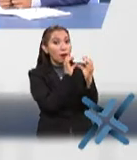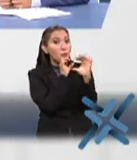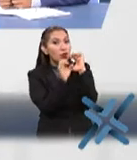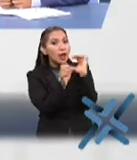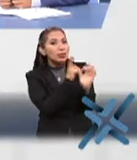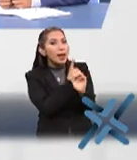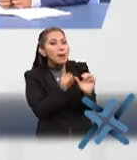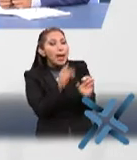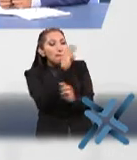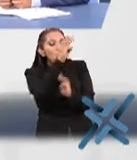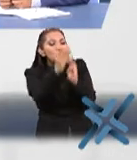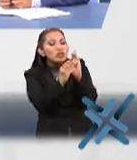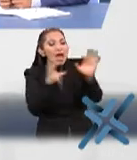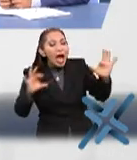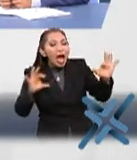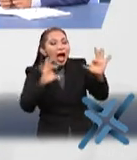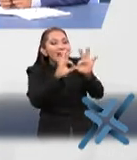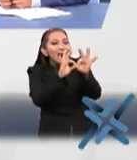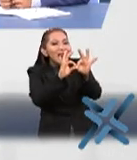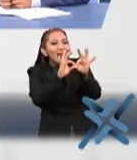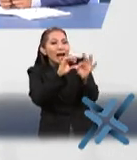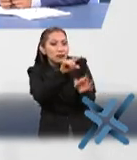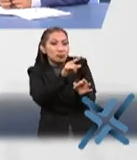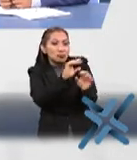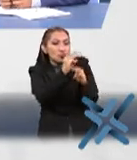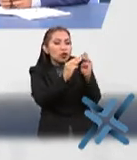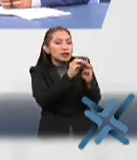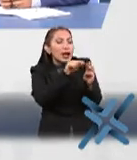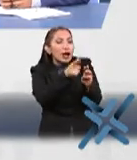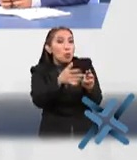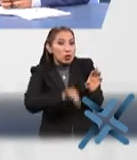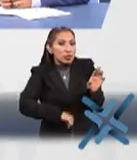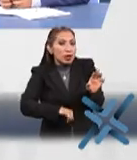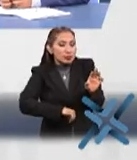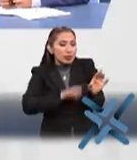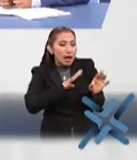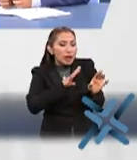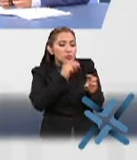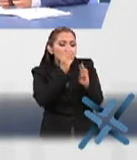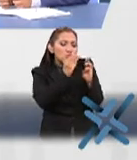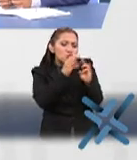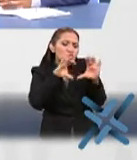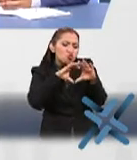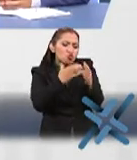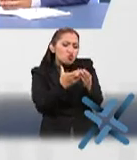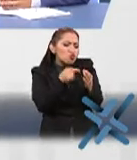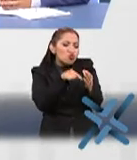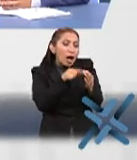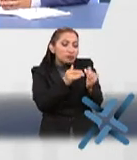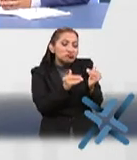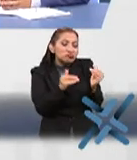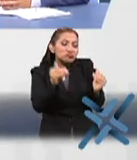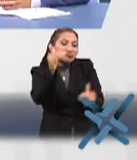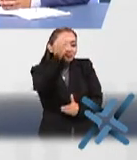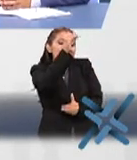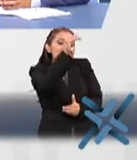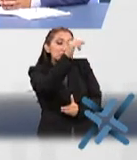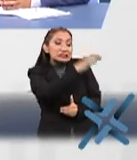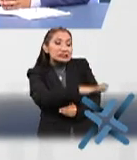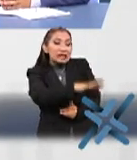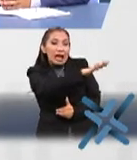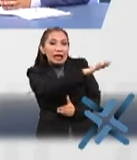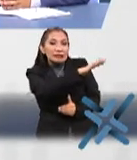tiene que ser global, ¿no? Entonces lo global también tiene una característica interesante. Lo global supera también la cuestión